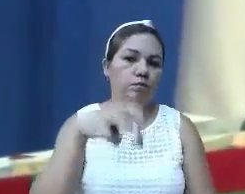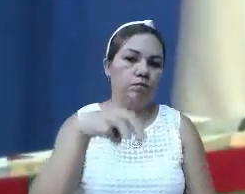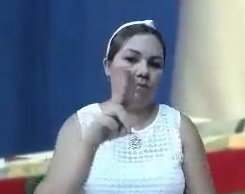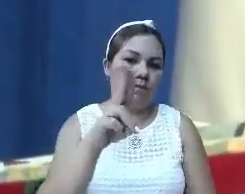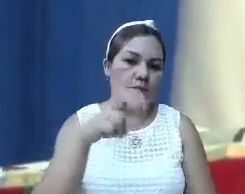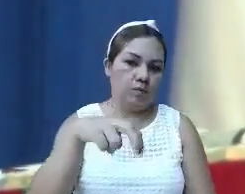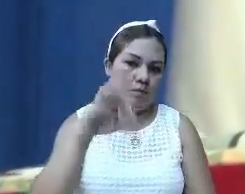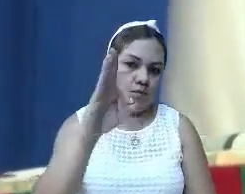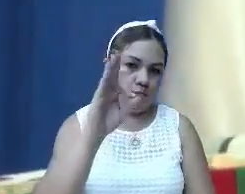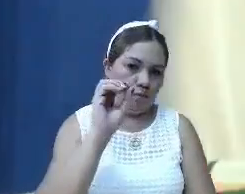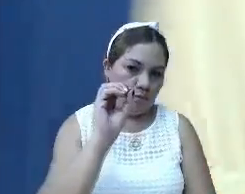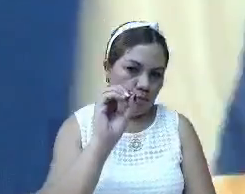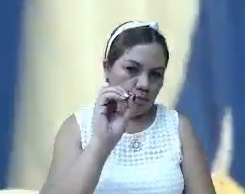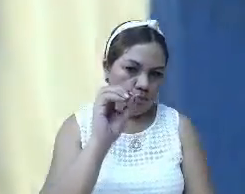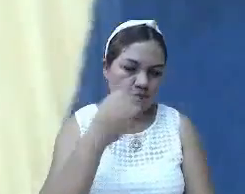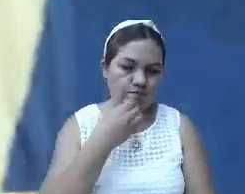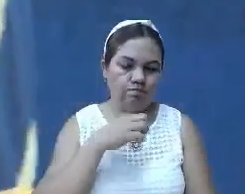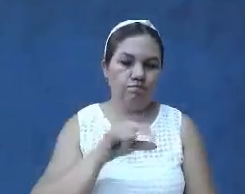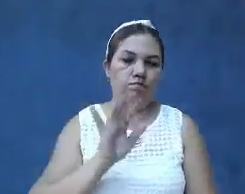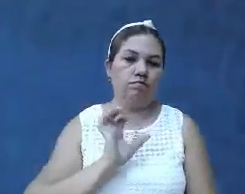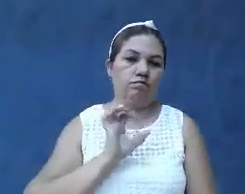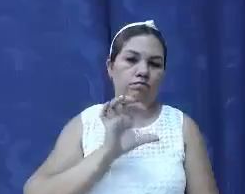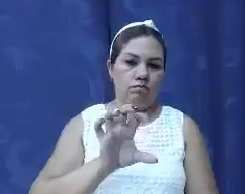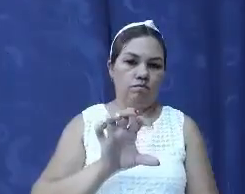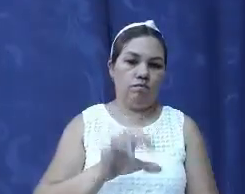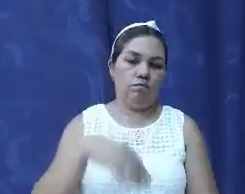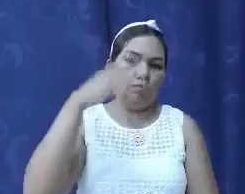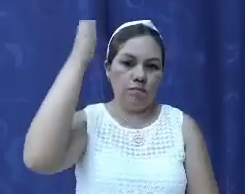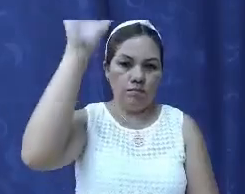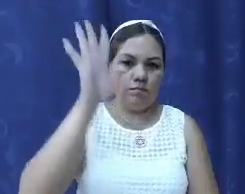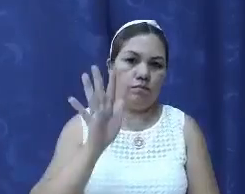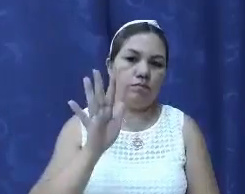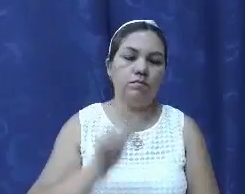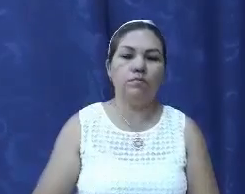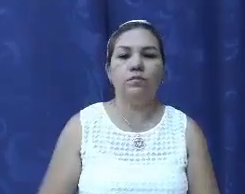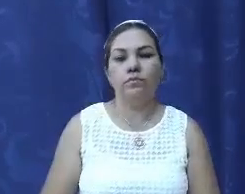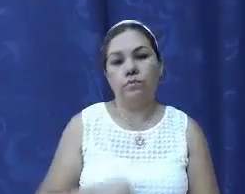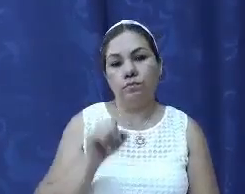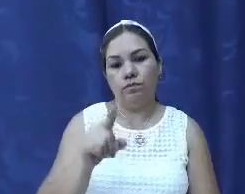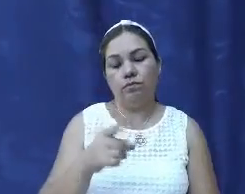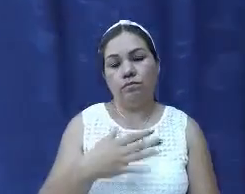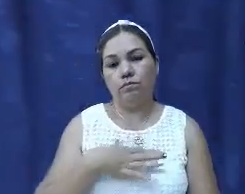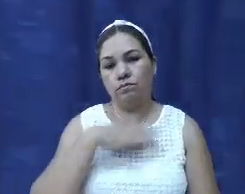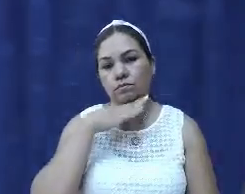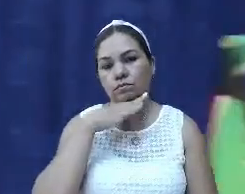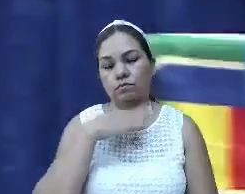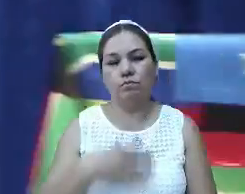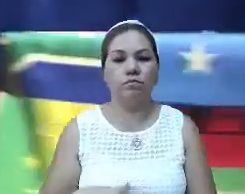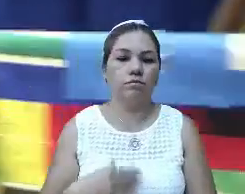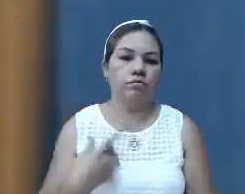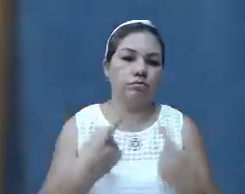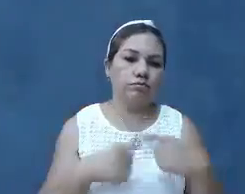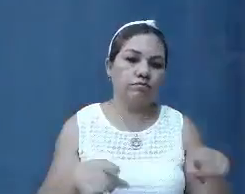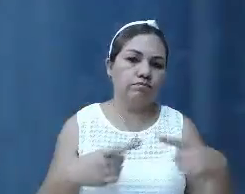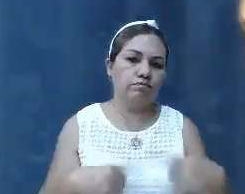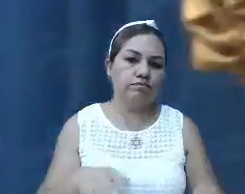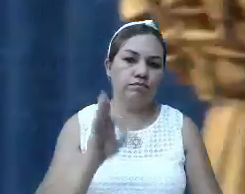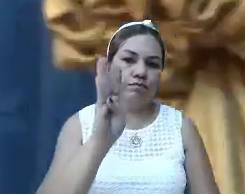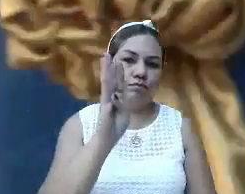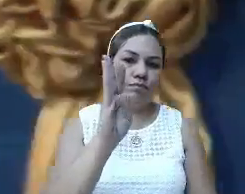usted tiene amistad con el mundo, amado, usted arrastra cosas parásitas, muchos